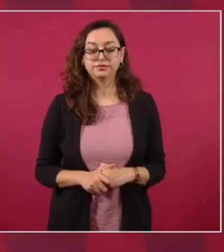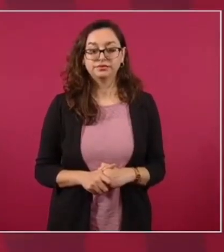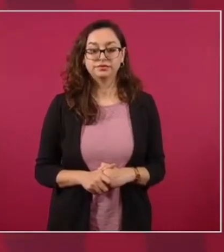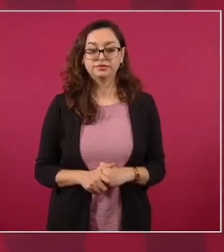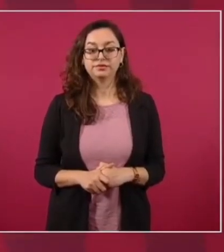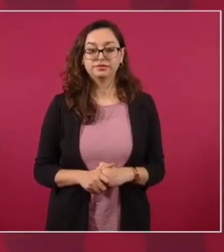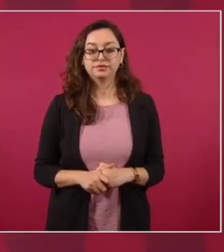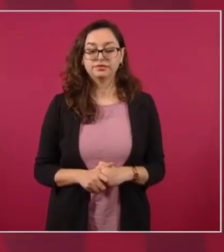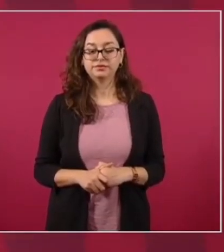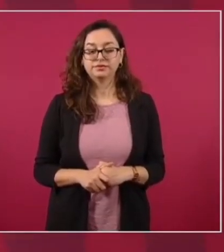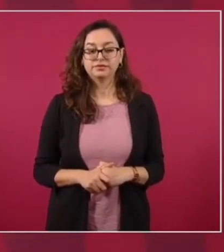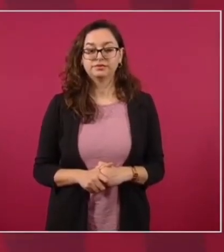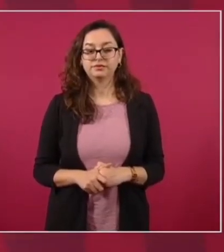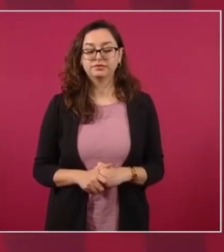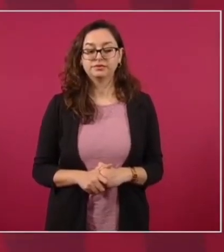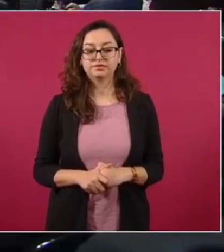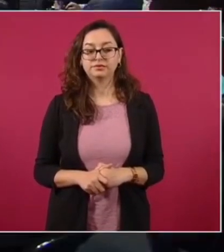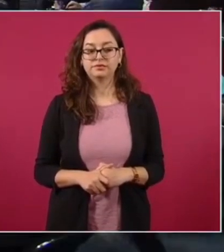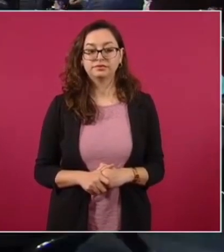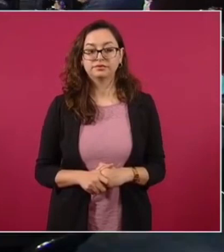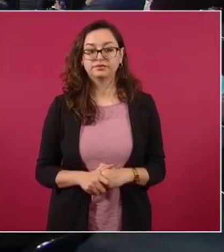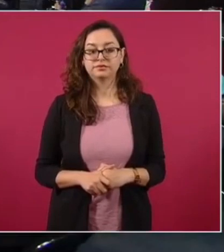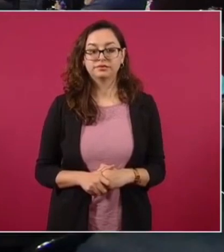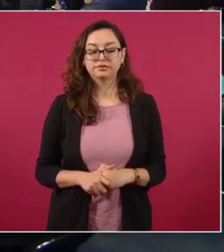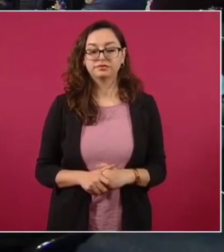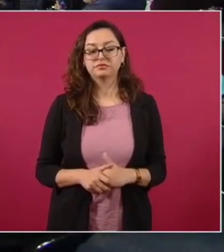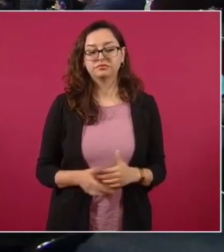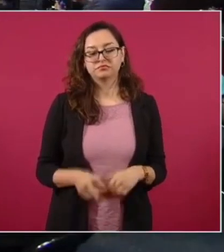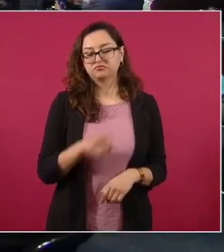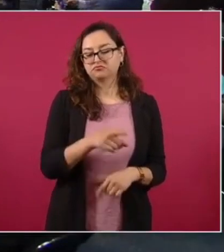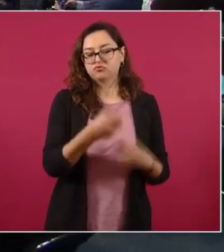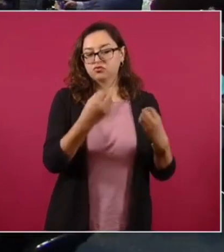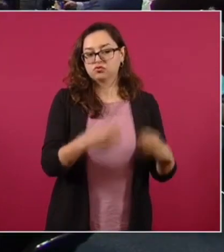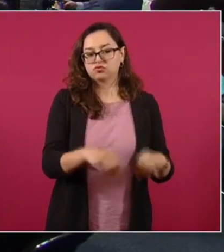él anda en otras cosas, pero es en sus tiempos libres